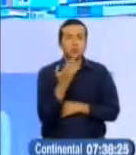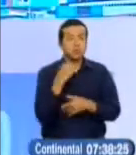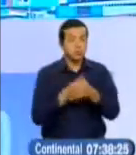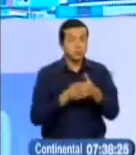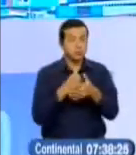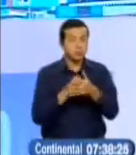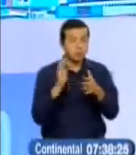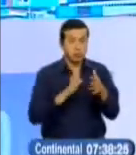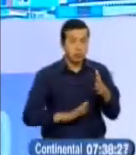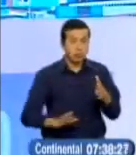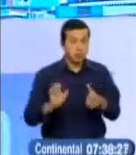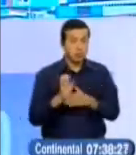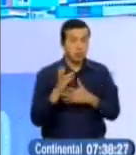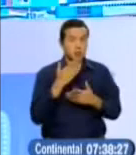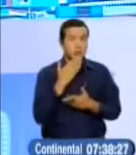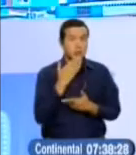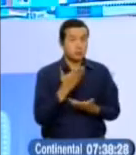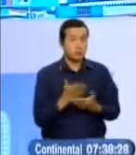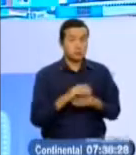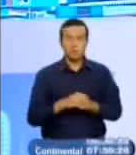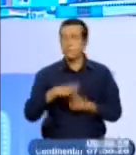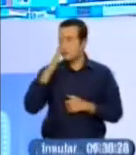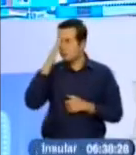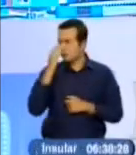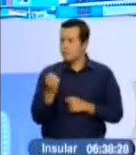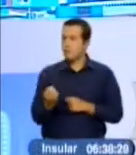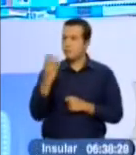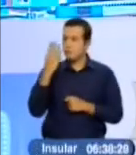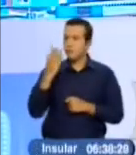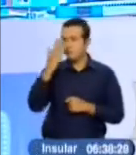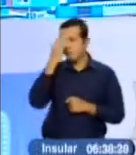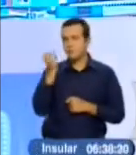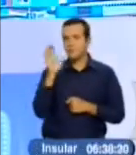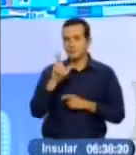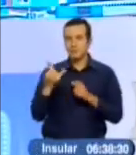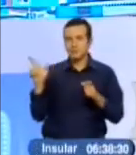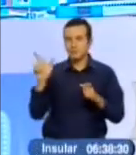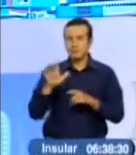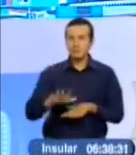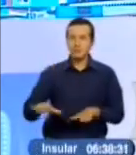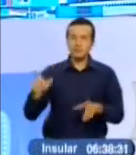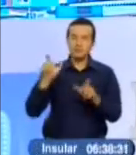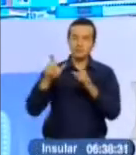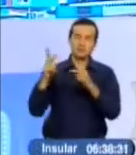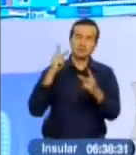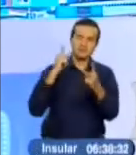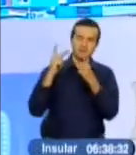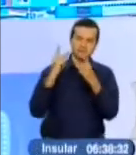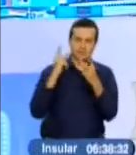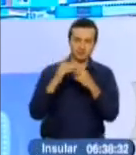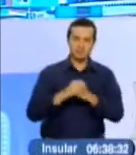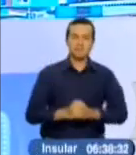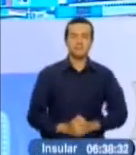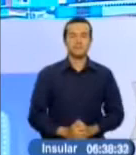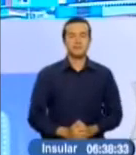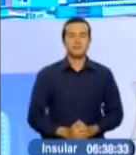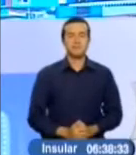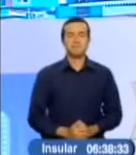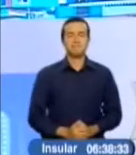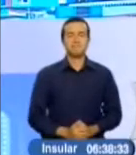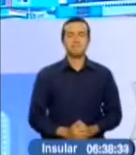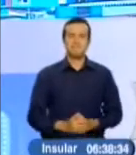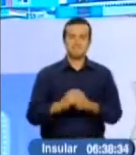que tiene el país en este sector buenos días carlos buenos días a la amable audiencia que nos que nos mira y es y